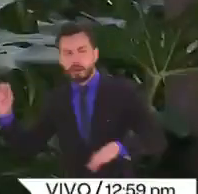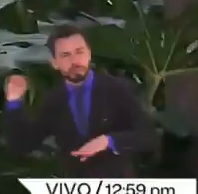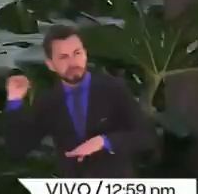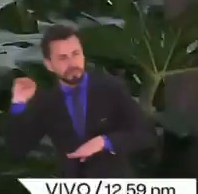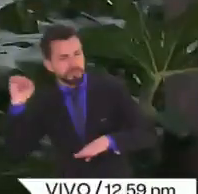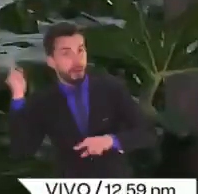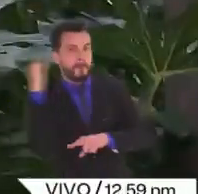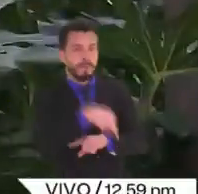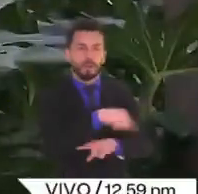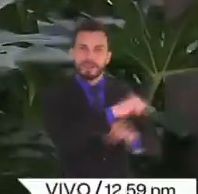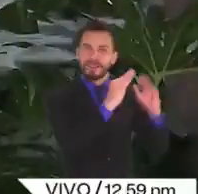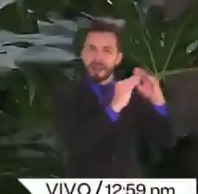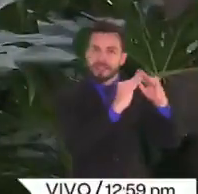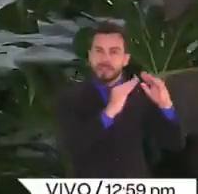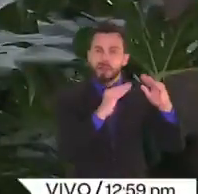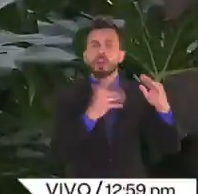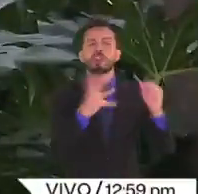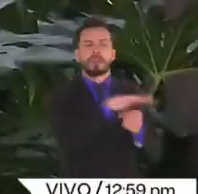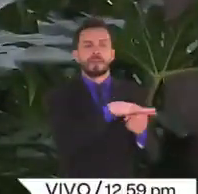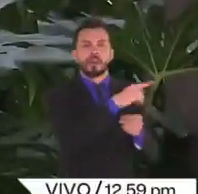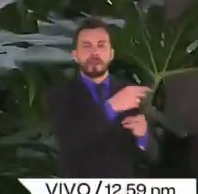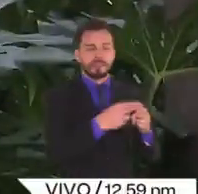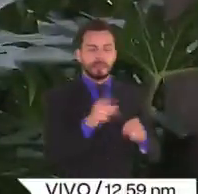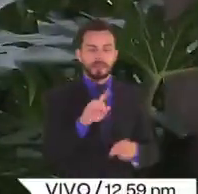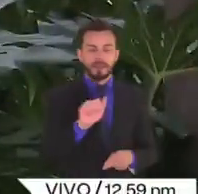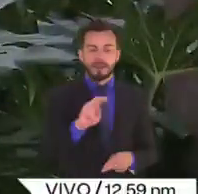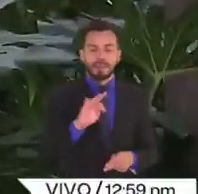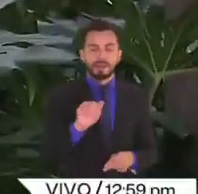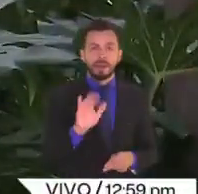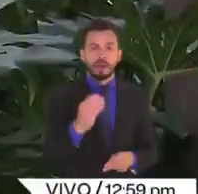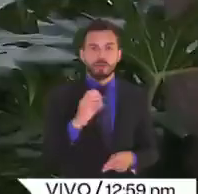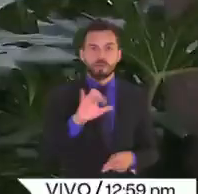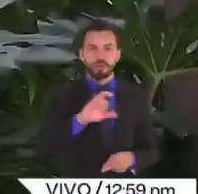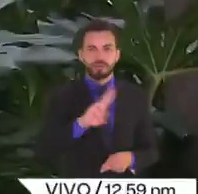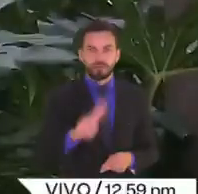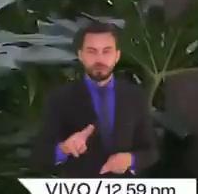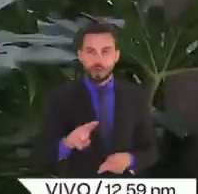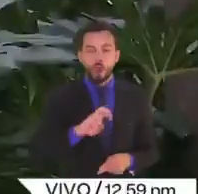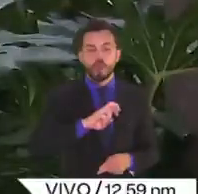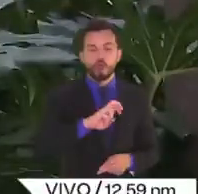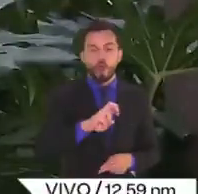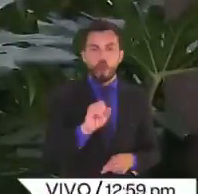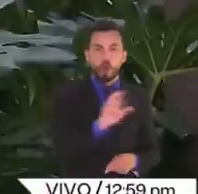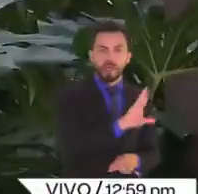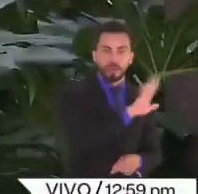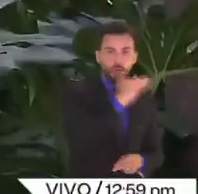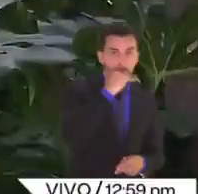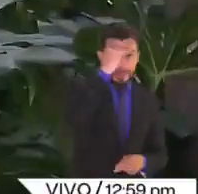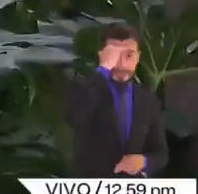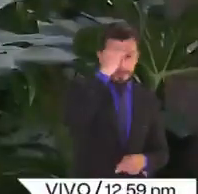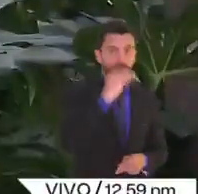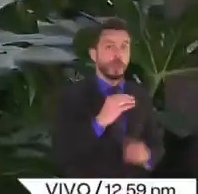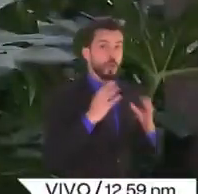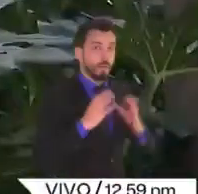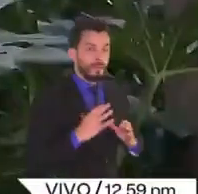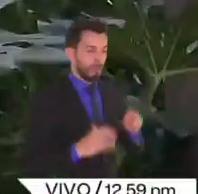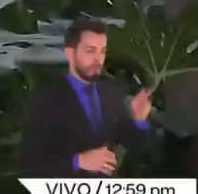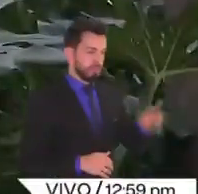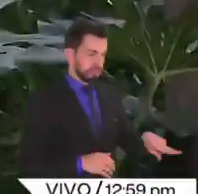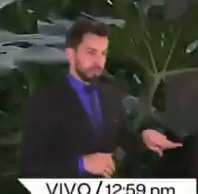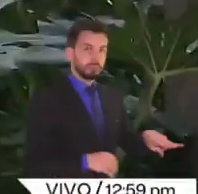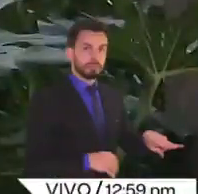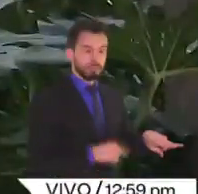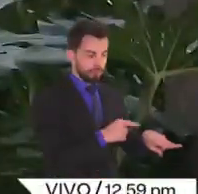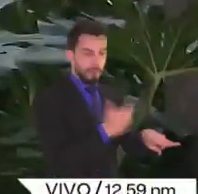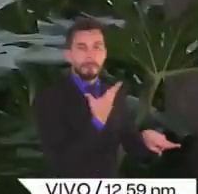esta casa ubicada en el barrio Santa Cruz nororiente de Medellín y encontraron los dos cuerpos el de una mujer que sería la